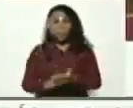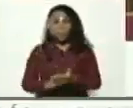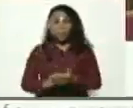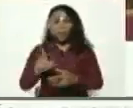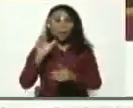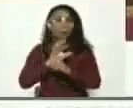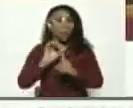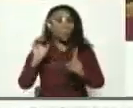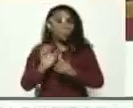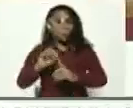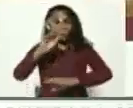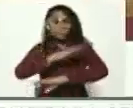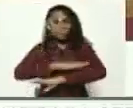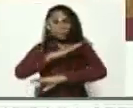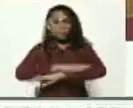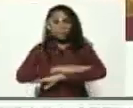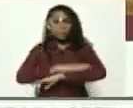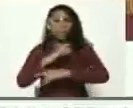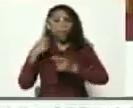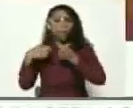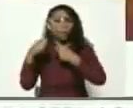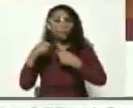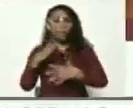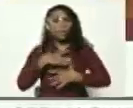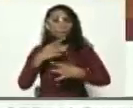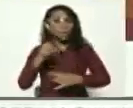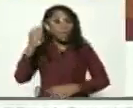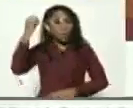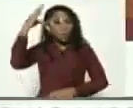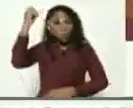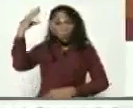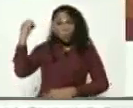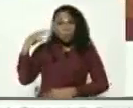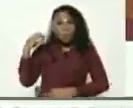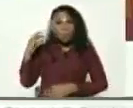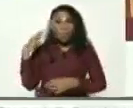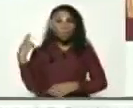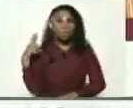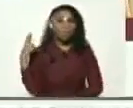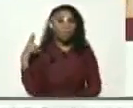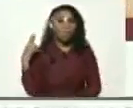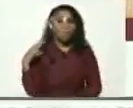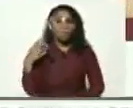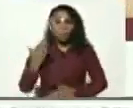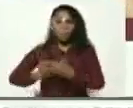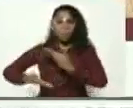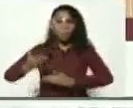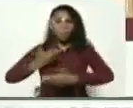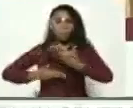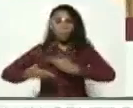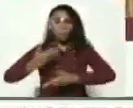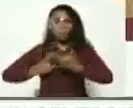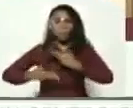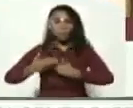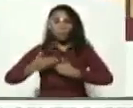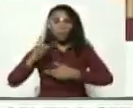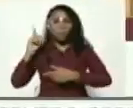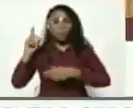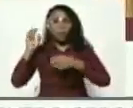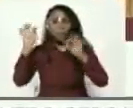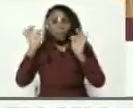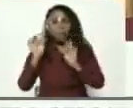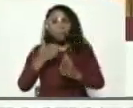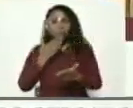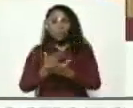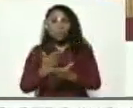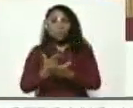de la obediencia, un comercio de intereses, de luces, de religión, una recíproca benevolencia, una tierna solicitud